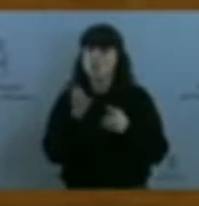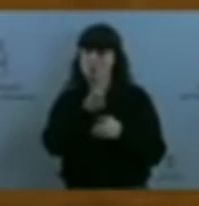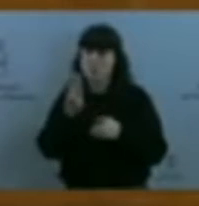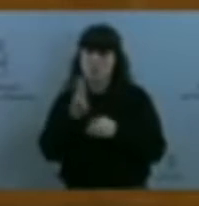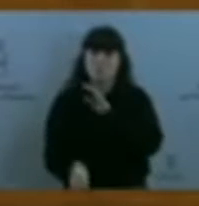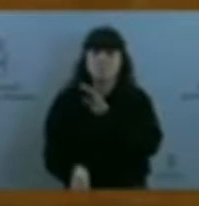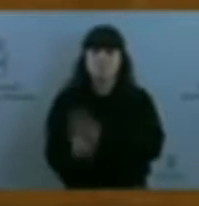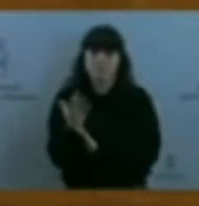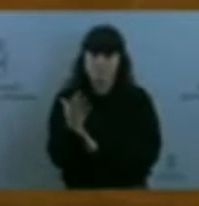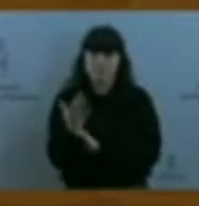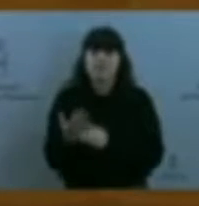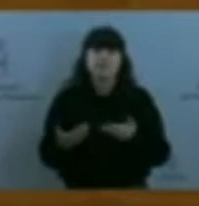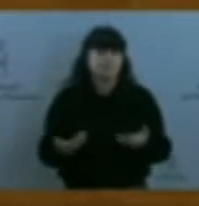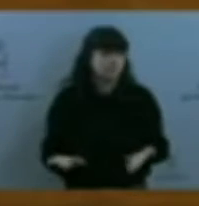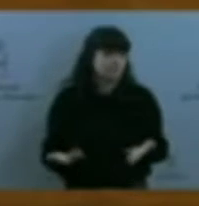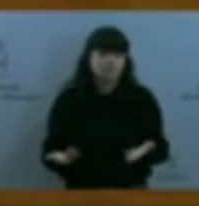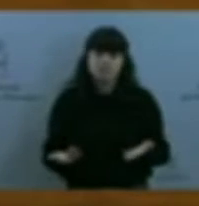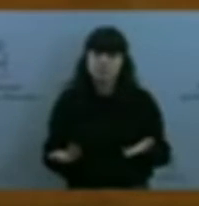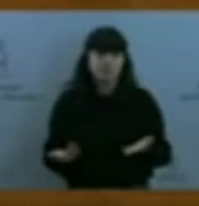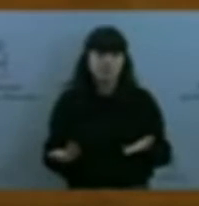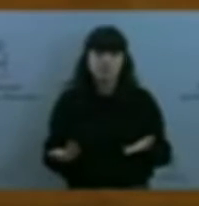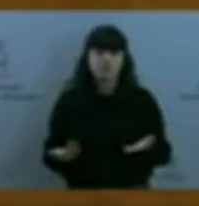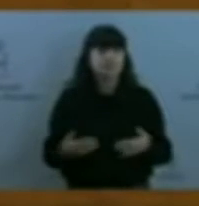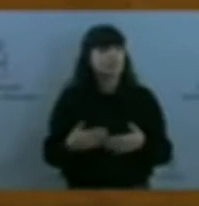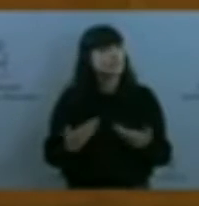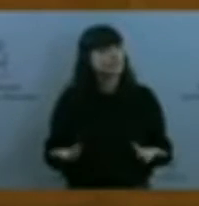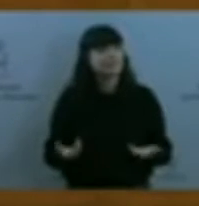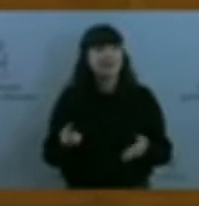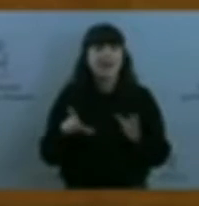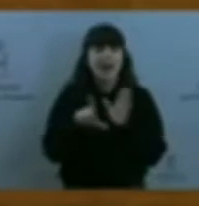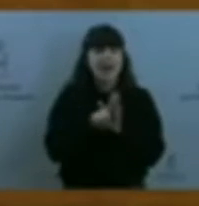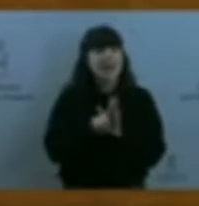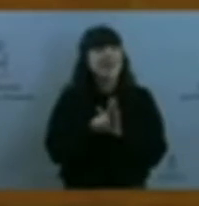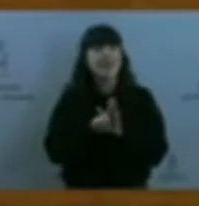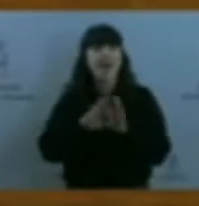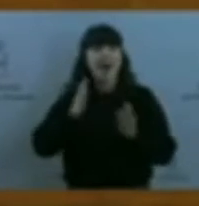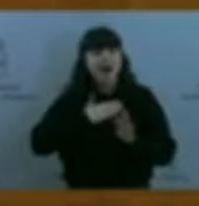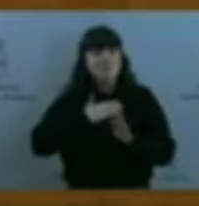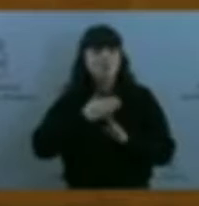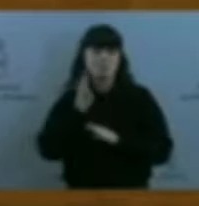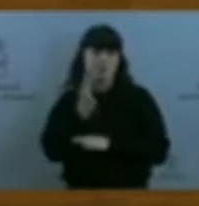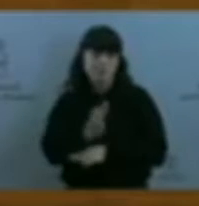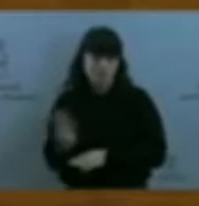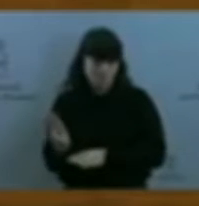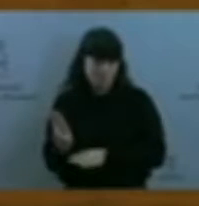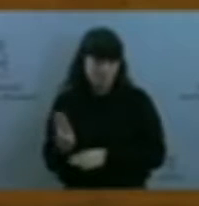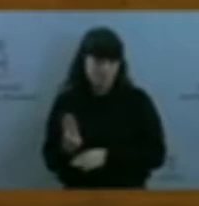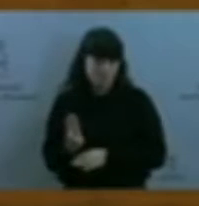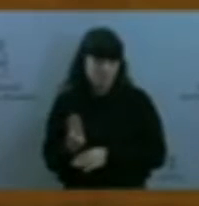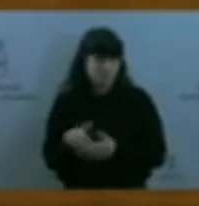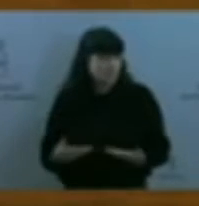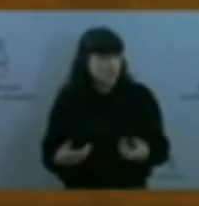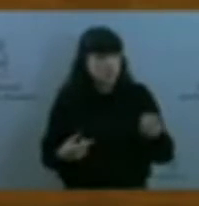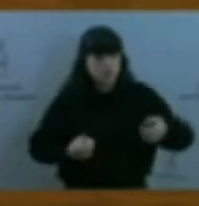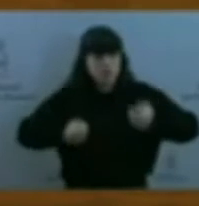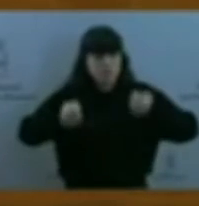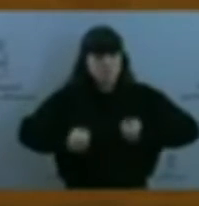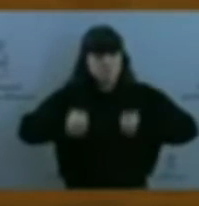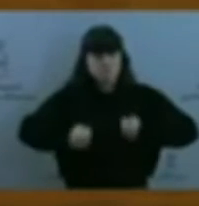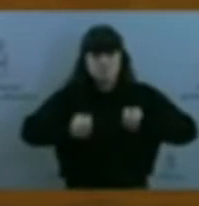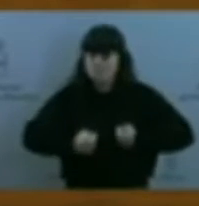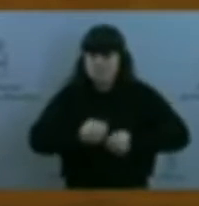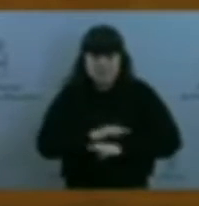era que la ley era del Partido Popular. Una obcecación de la que ha sido imposible salir y que no le han